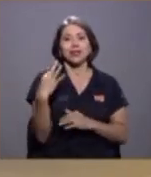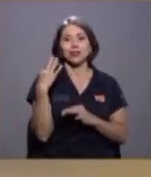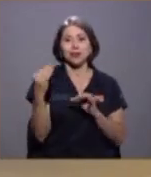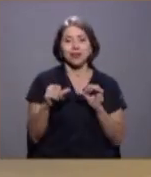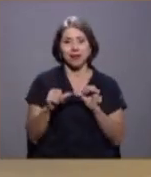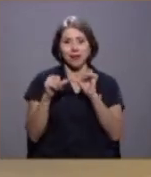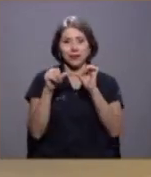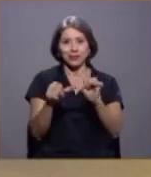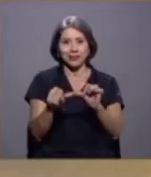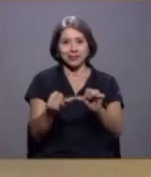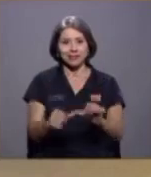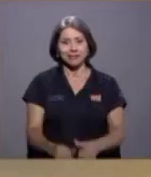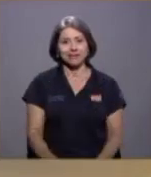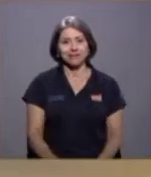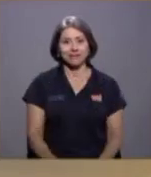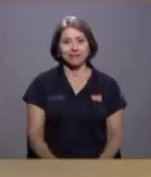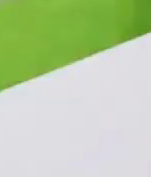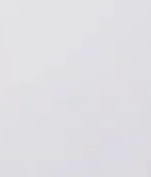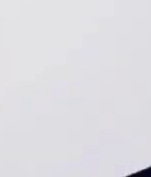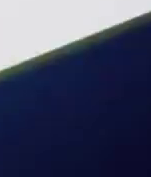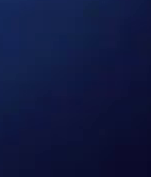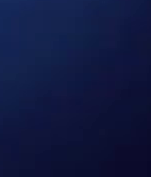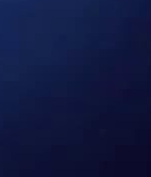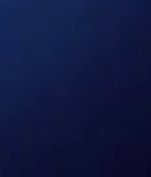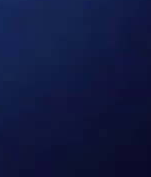a hacerlo. Regresamos.